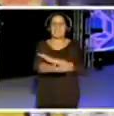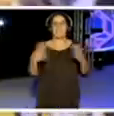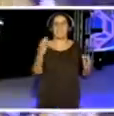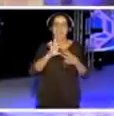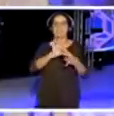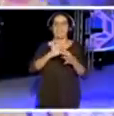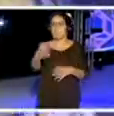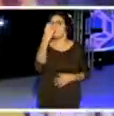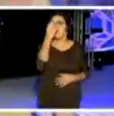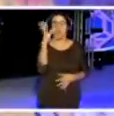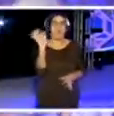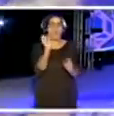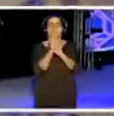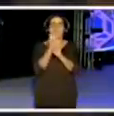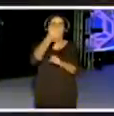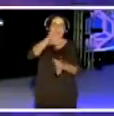murga que ustedes quieran.